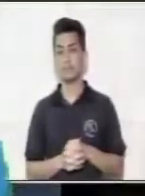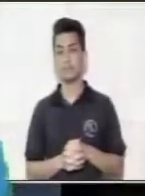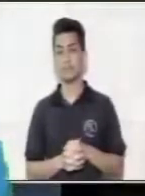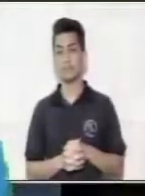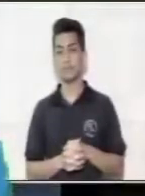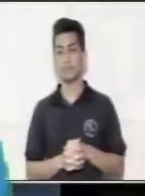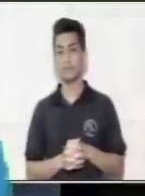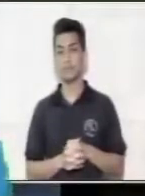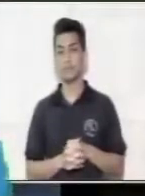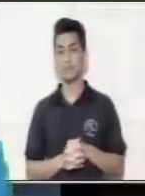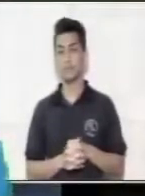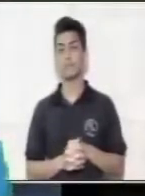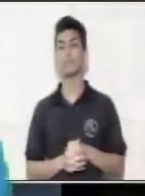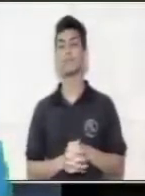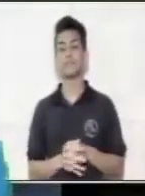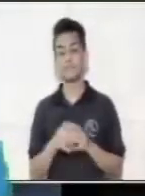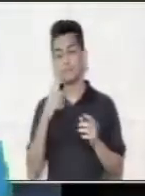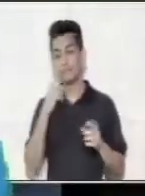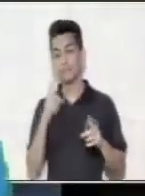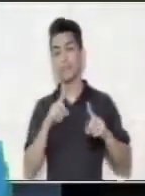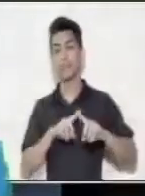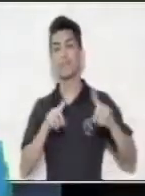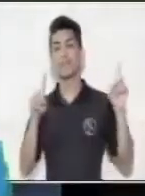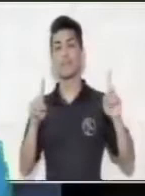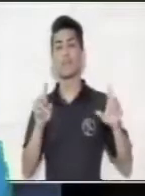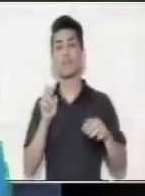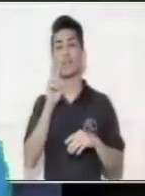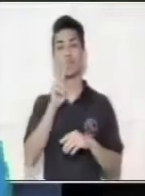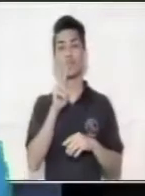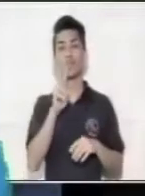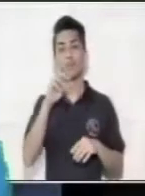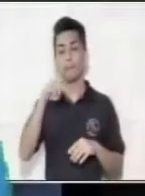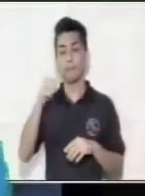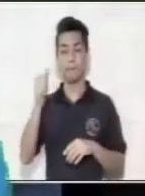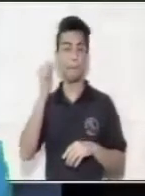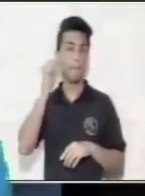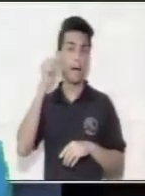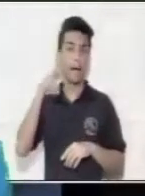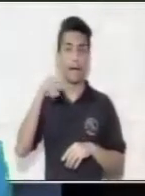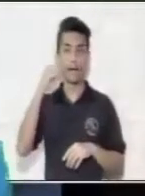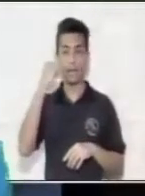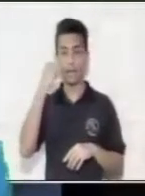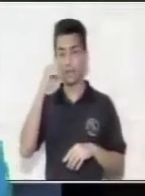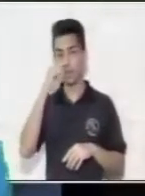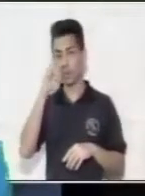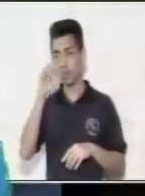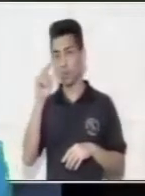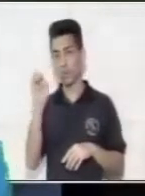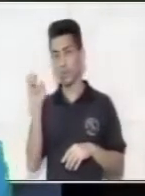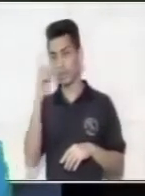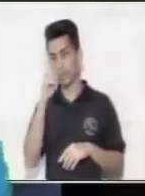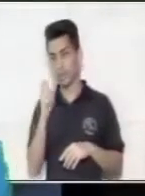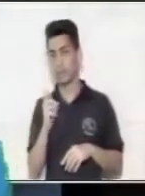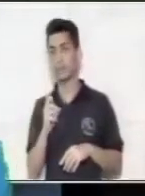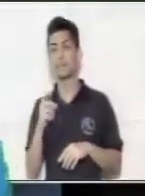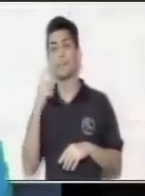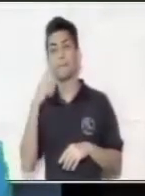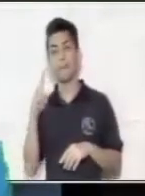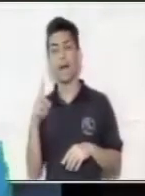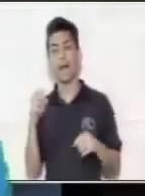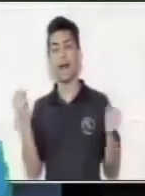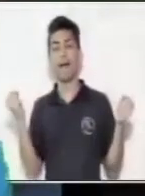Vamos a diferenciar entre dos magnitudes muy importantes dentro de lo que es física